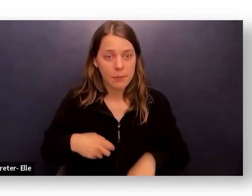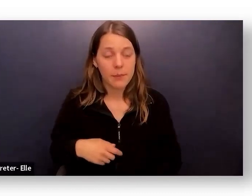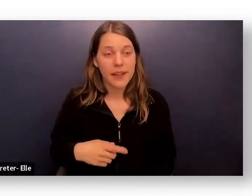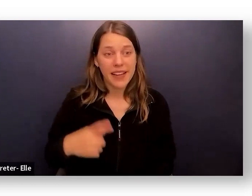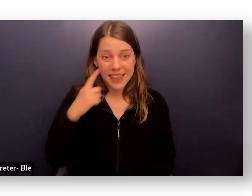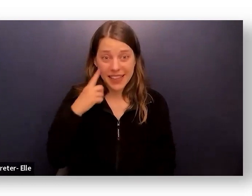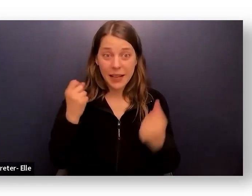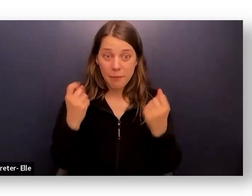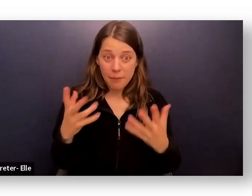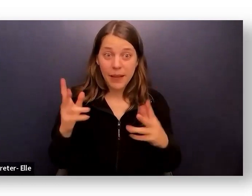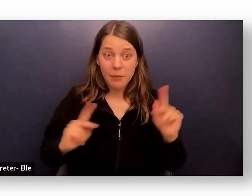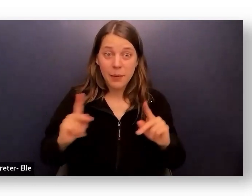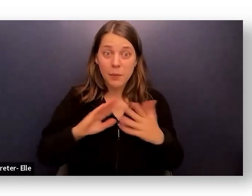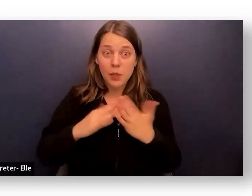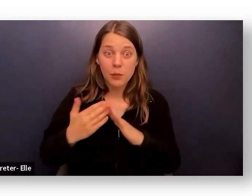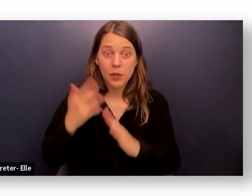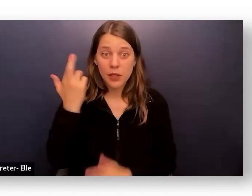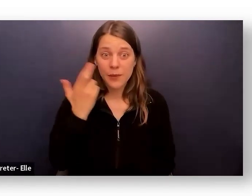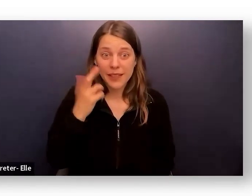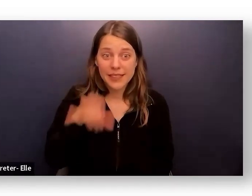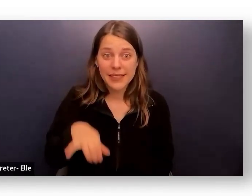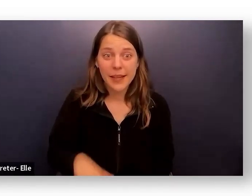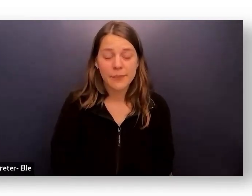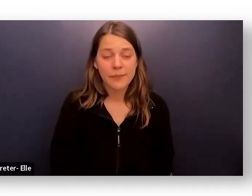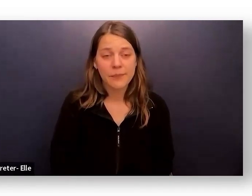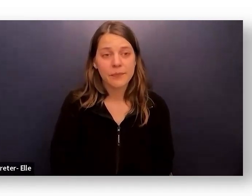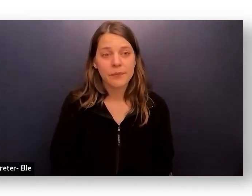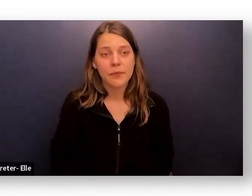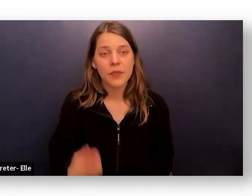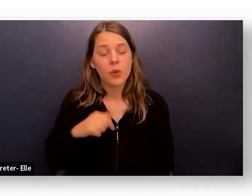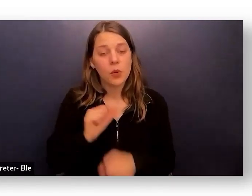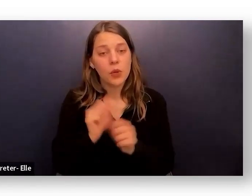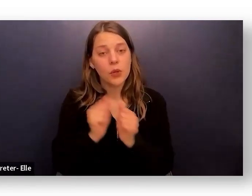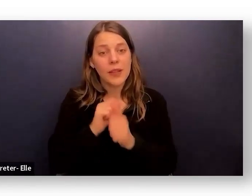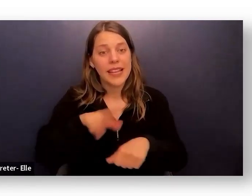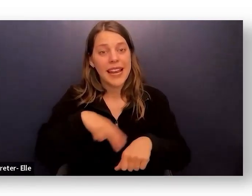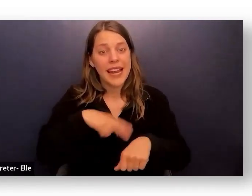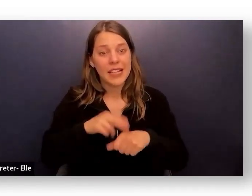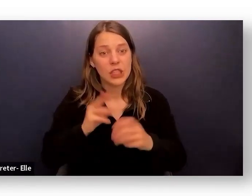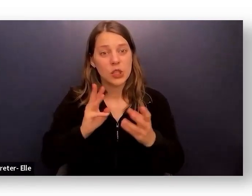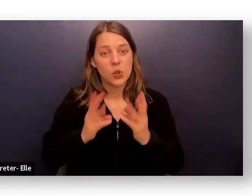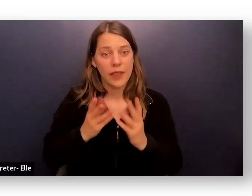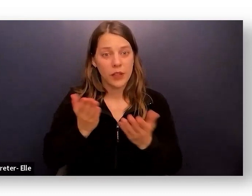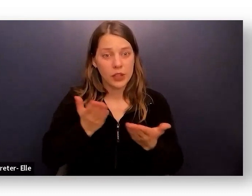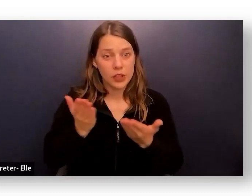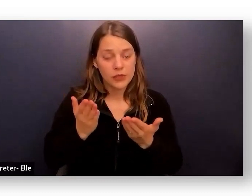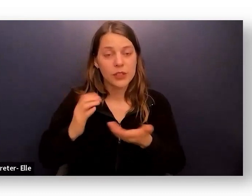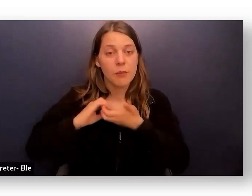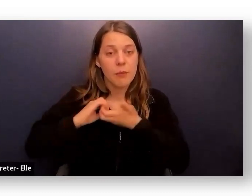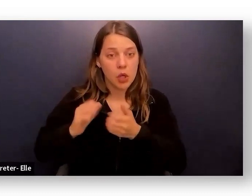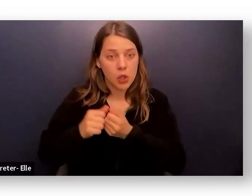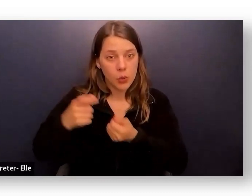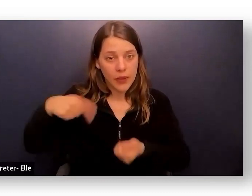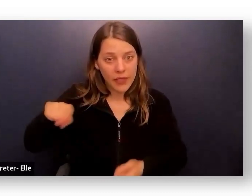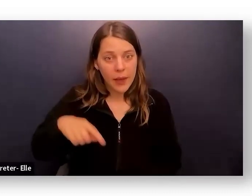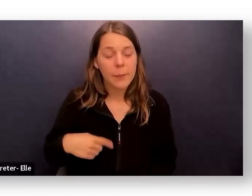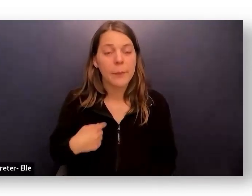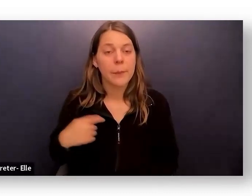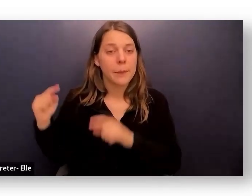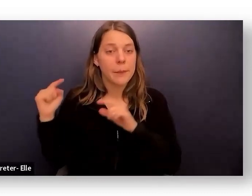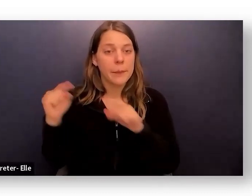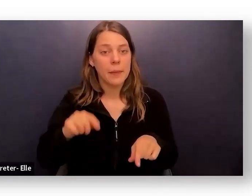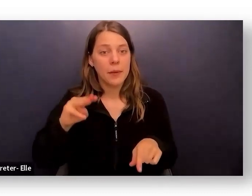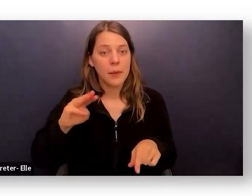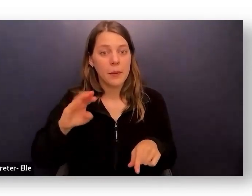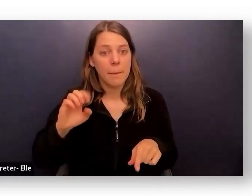Este es un buen enfoque en eso, porque este es un problema comunitario. Nosotros trabajamos con el Centro Nacional